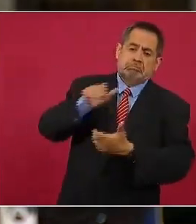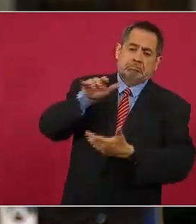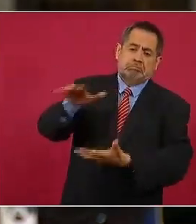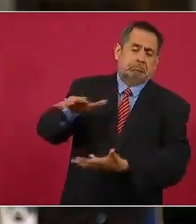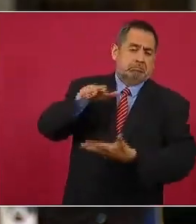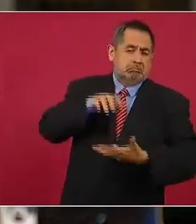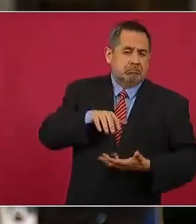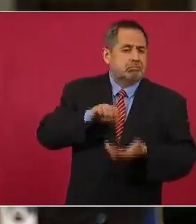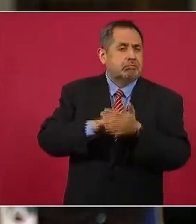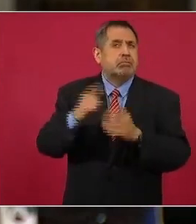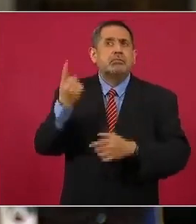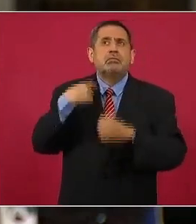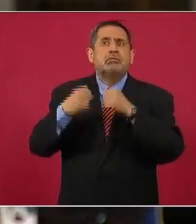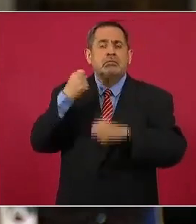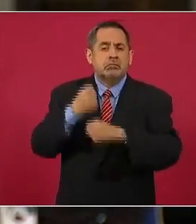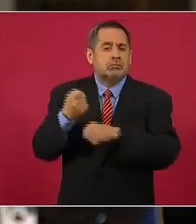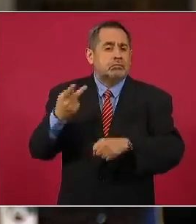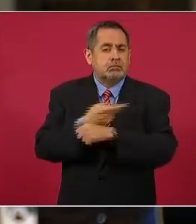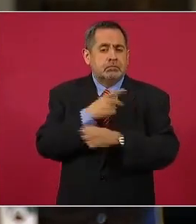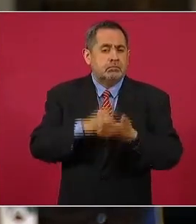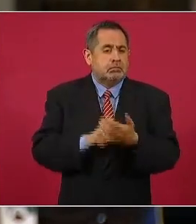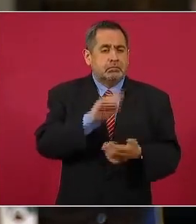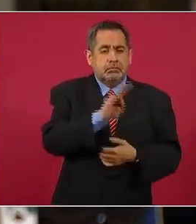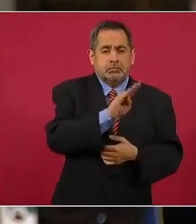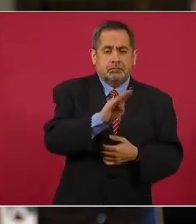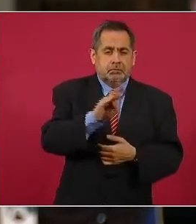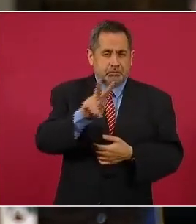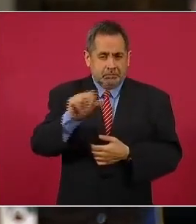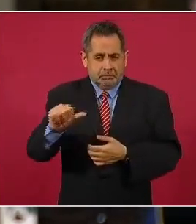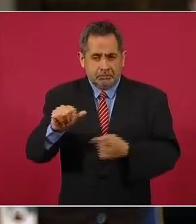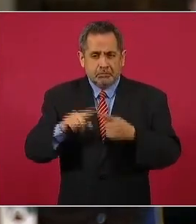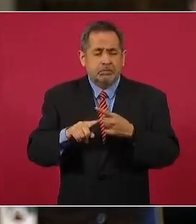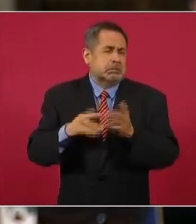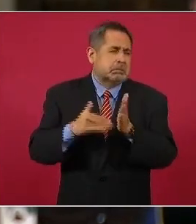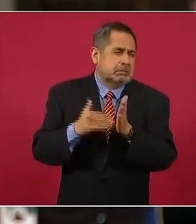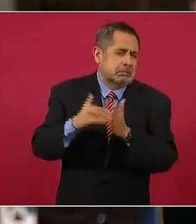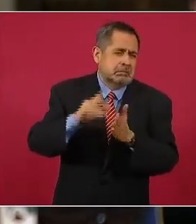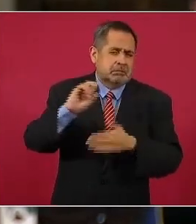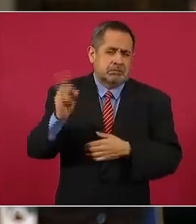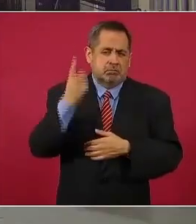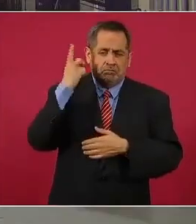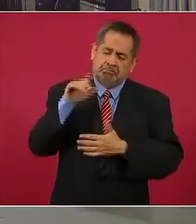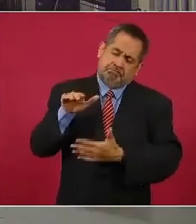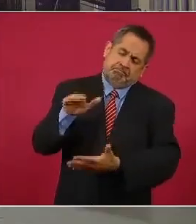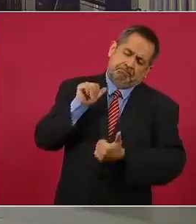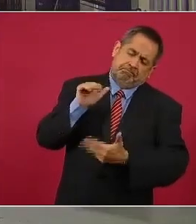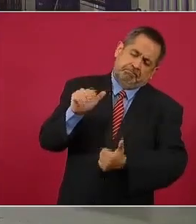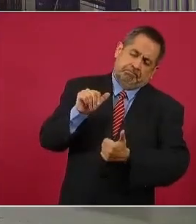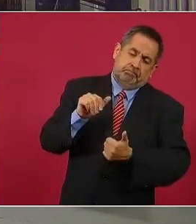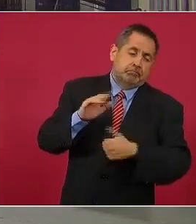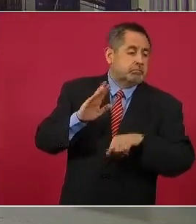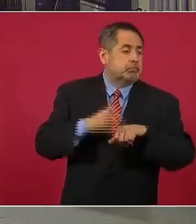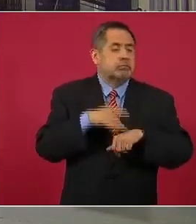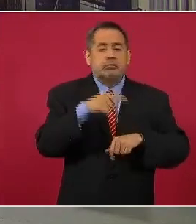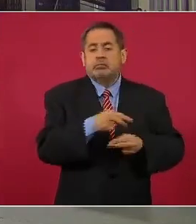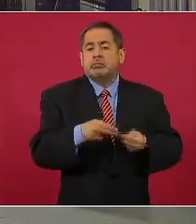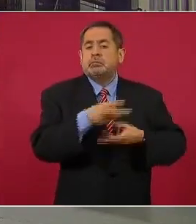pasado Bancomer obtuvo millones de dólares solamente en nuestro país gracias a sus